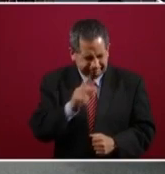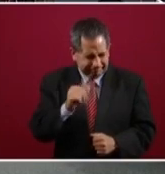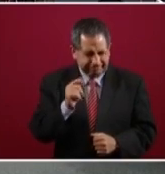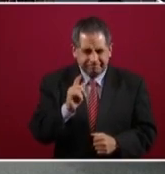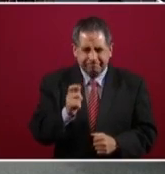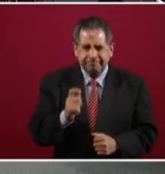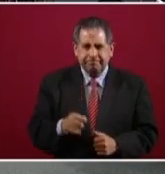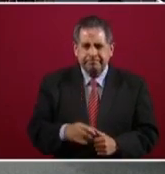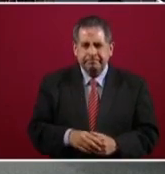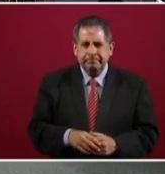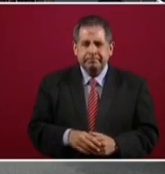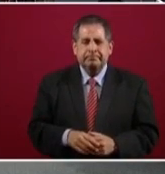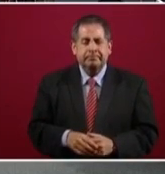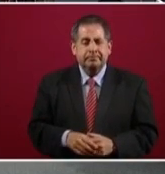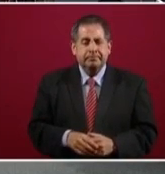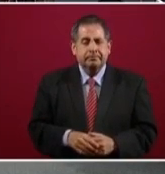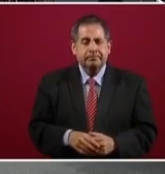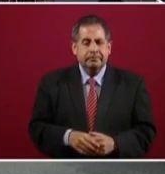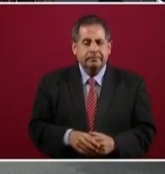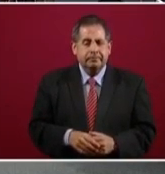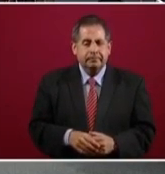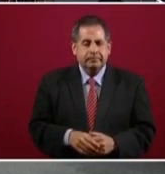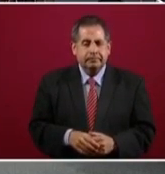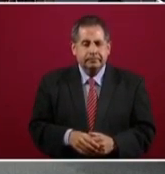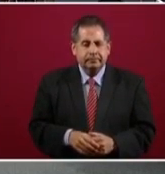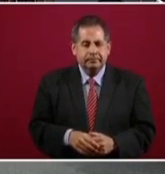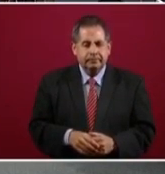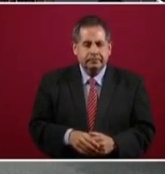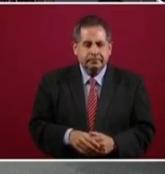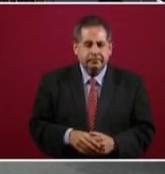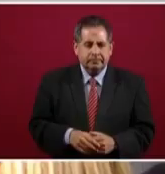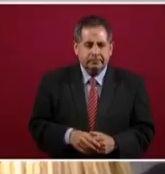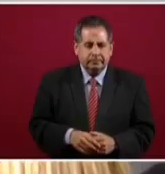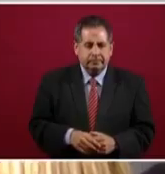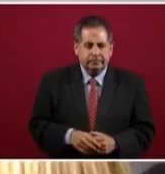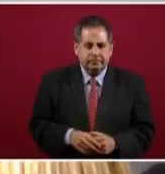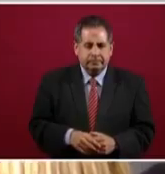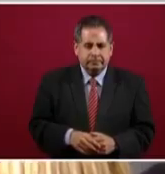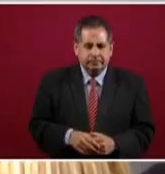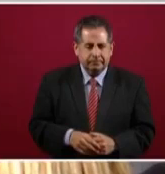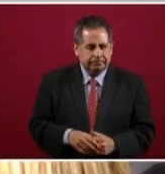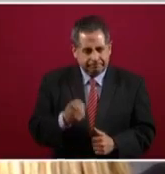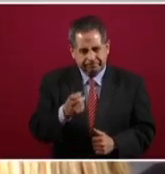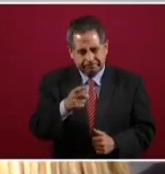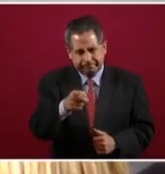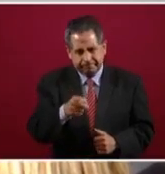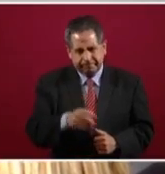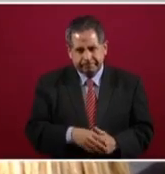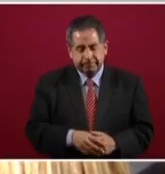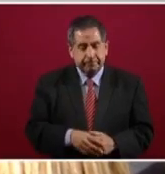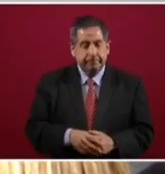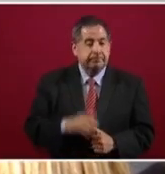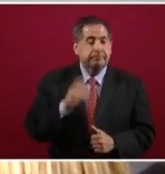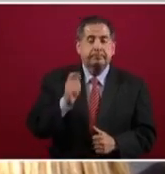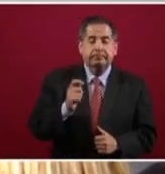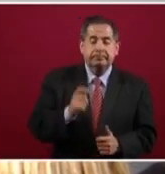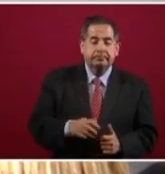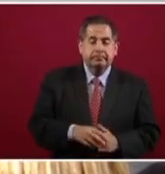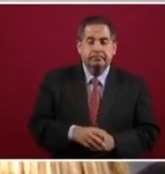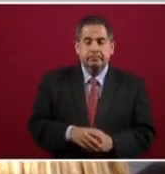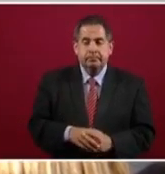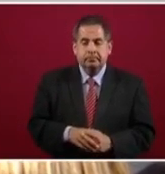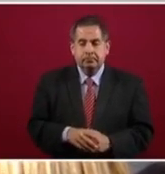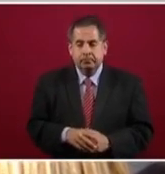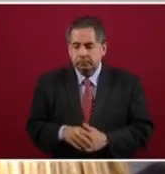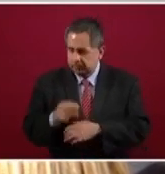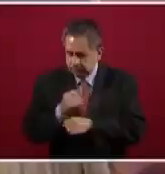No. Sí, cuando se hace